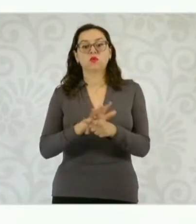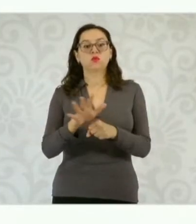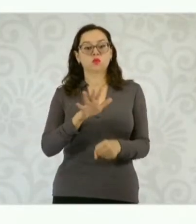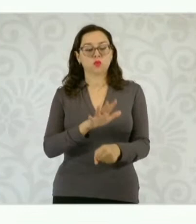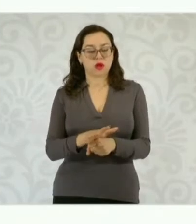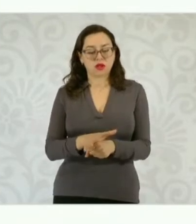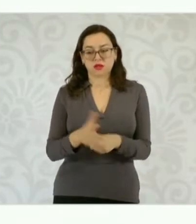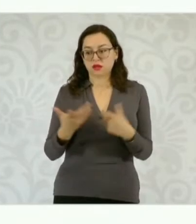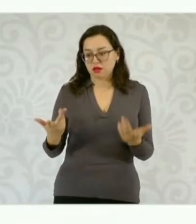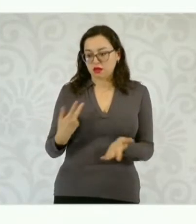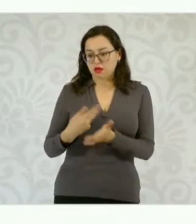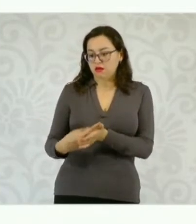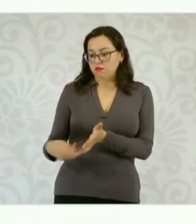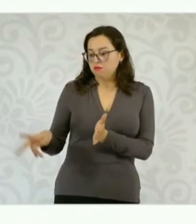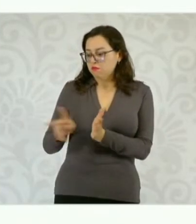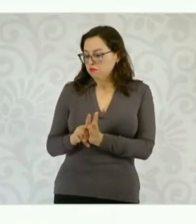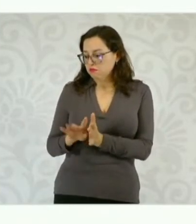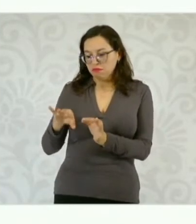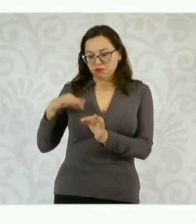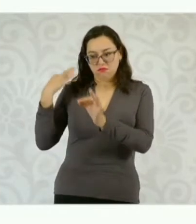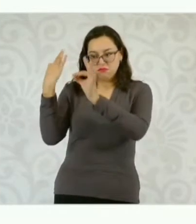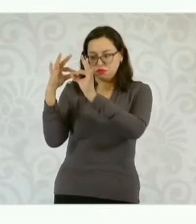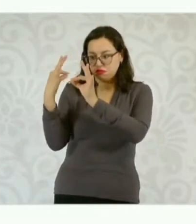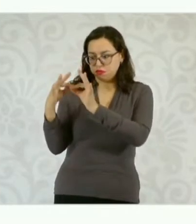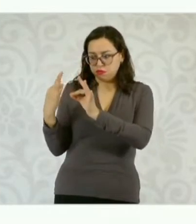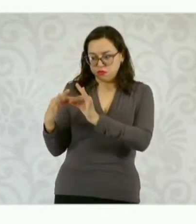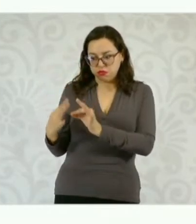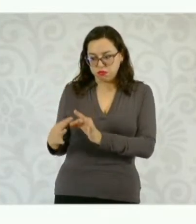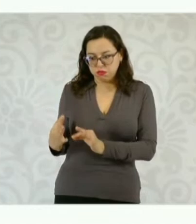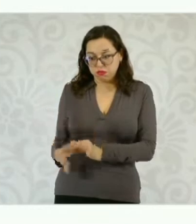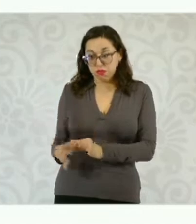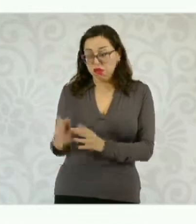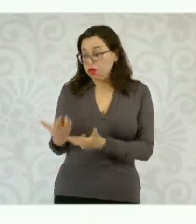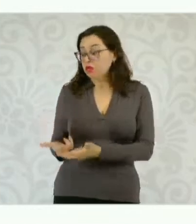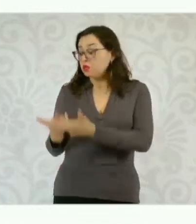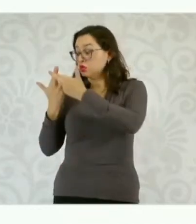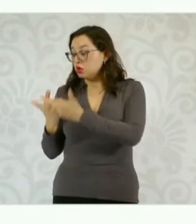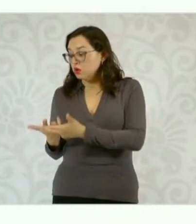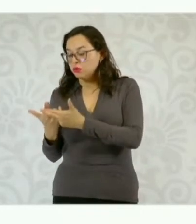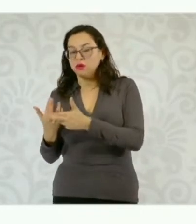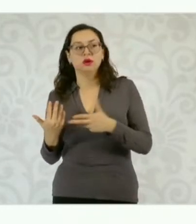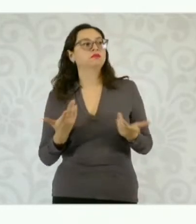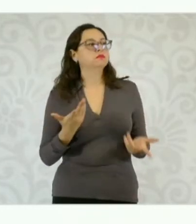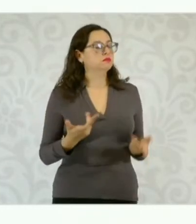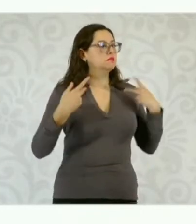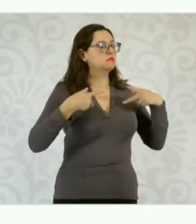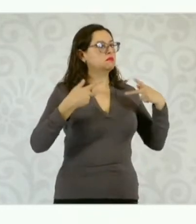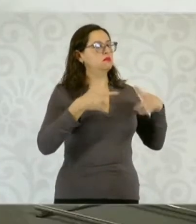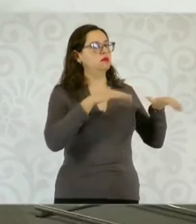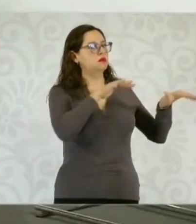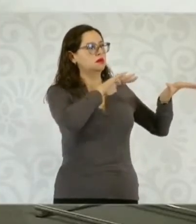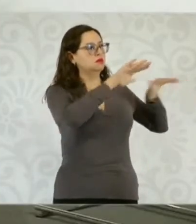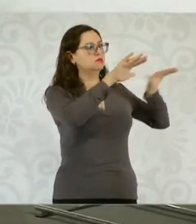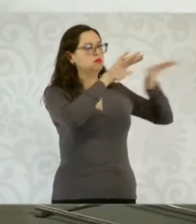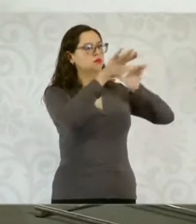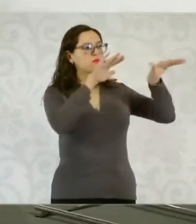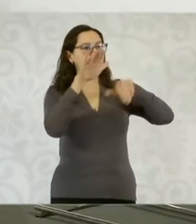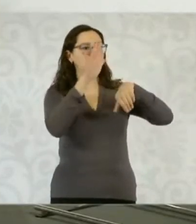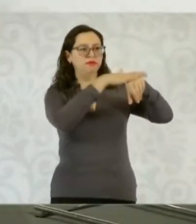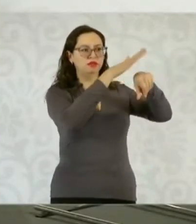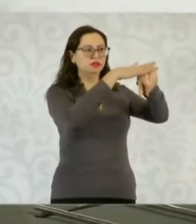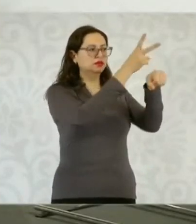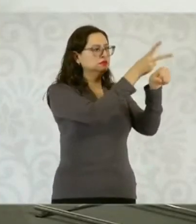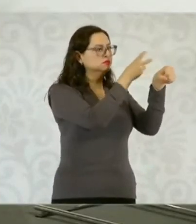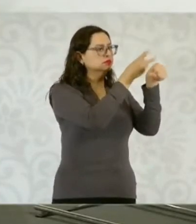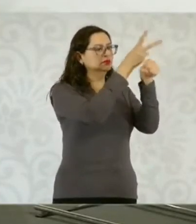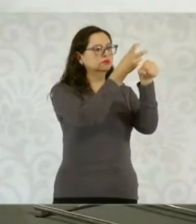las últimas plazas, los aspirantes que sigan sin encontrar una plaza se presentan en una convocatoria pública de la Dirección General de Educación y Calidad